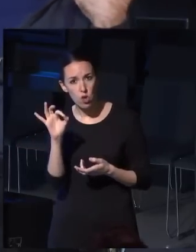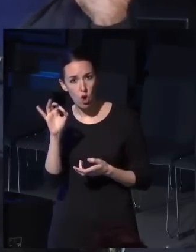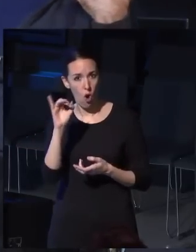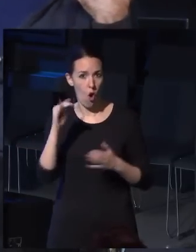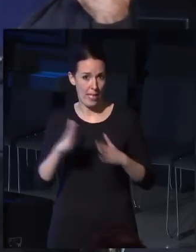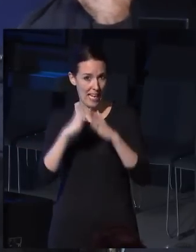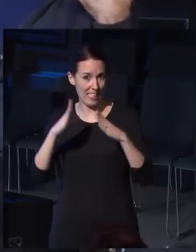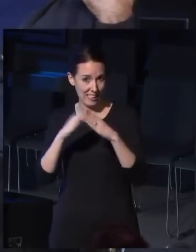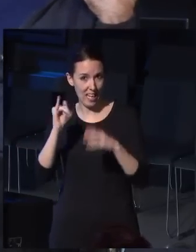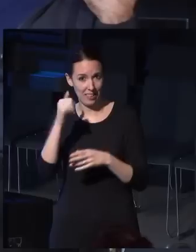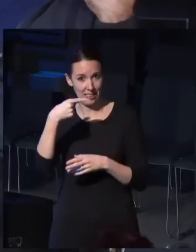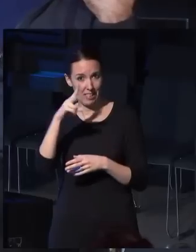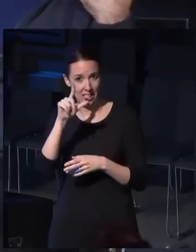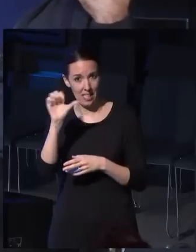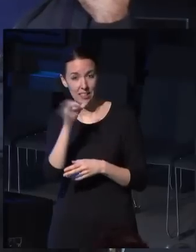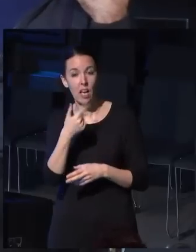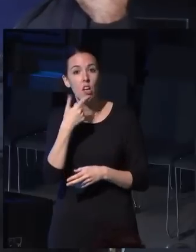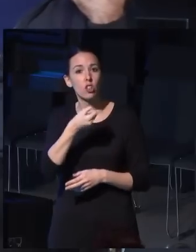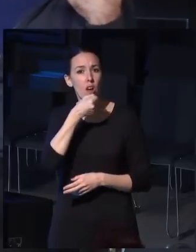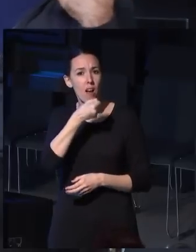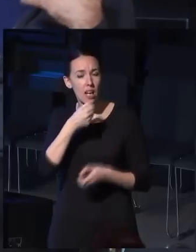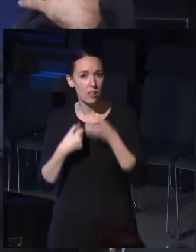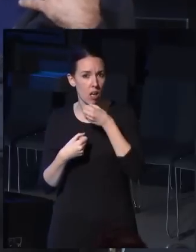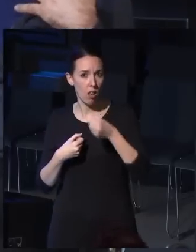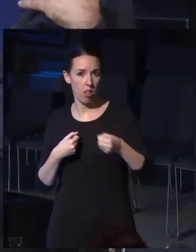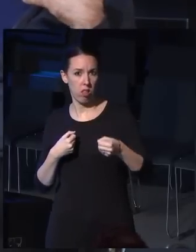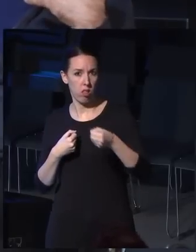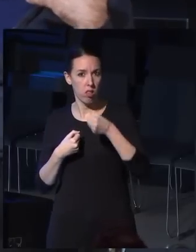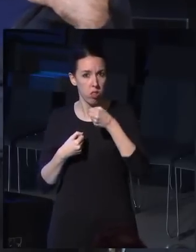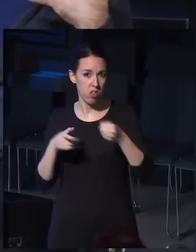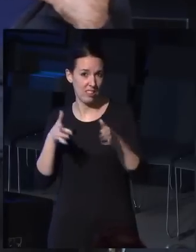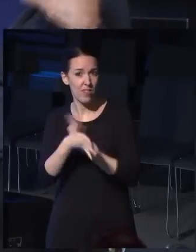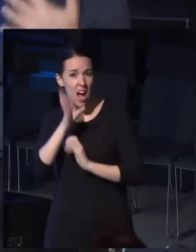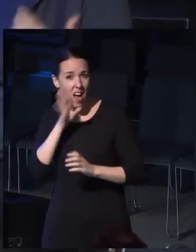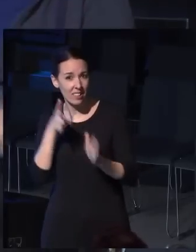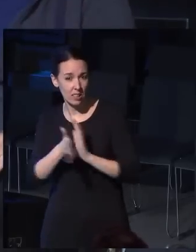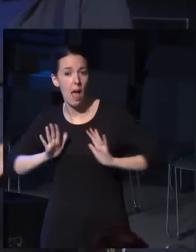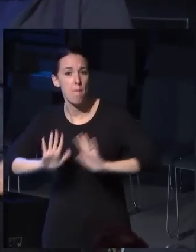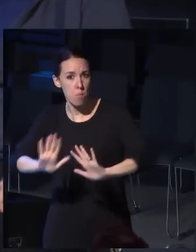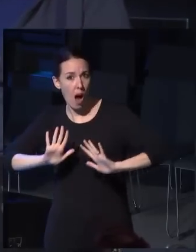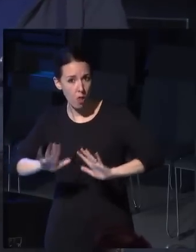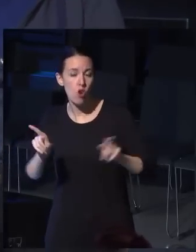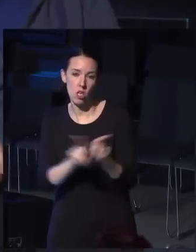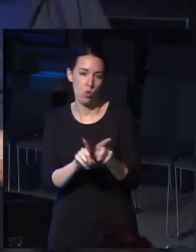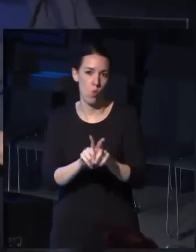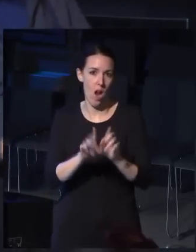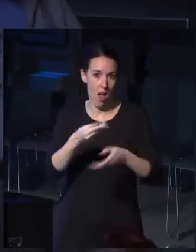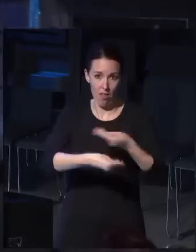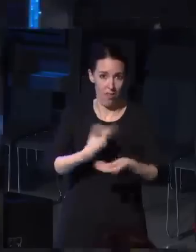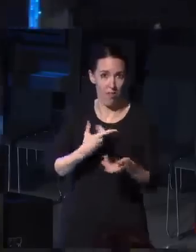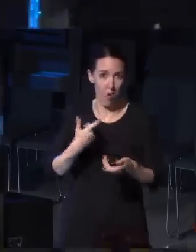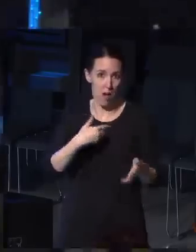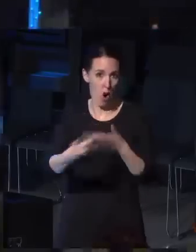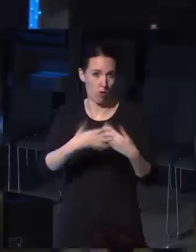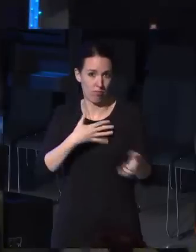cuando Julio Iglesias canta, cuando se separa el micrófono y todo eso, está haciendo el empujador del brazo. Claro, eso es, o sea, que a empujar no le van a dar a Julio Iglesias.